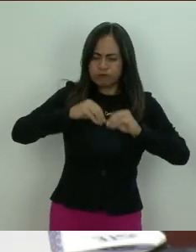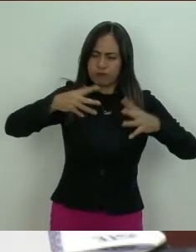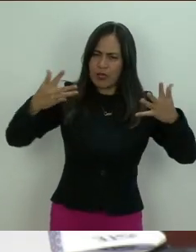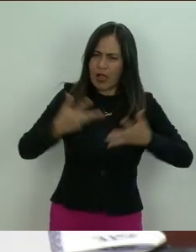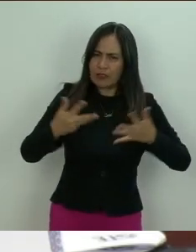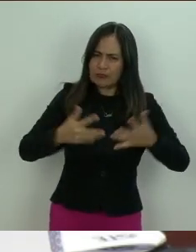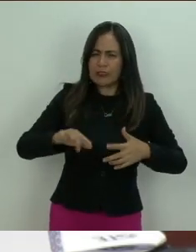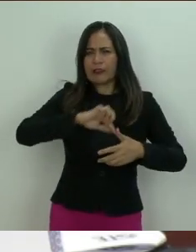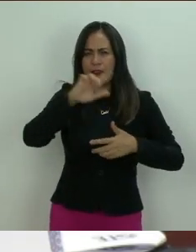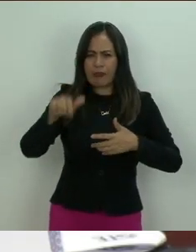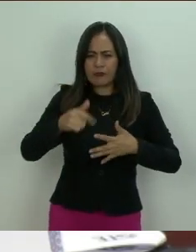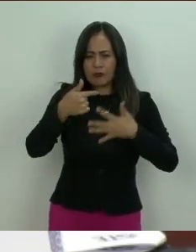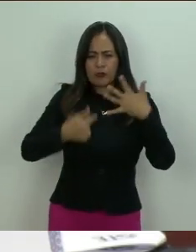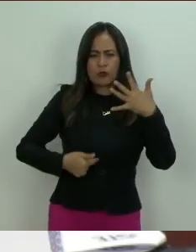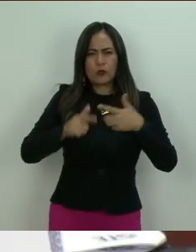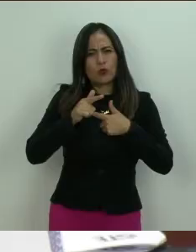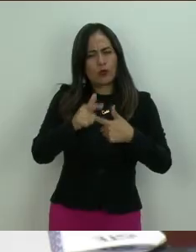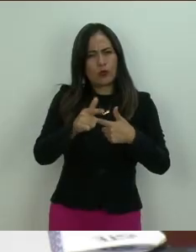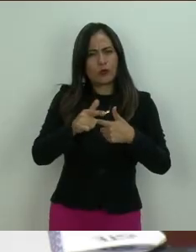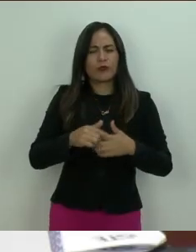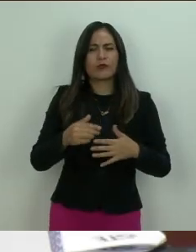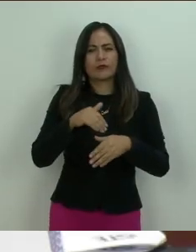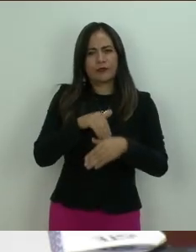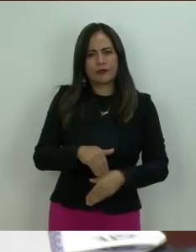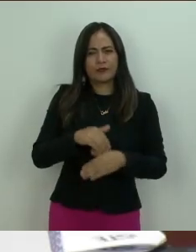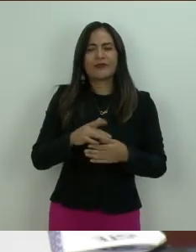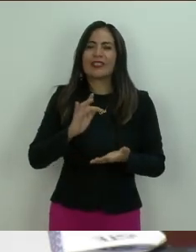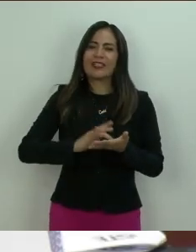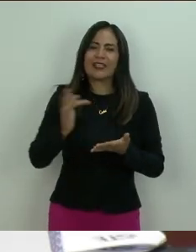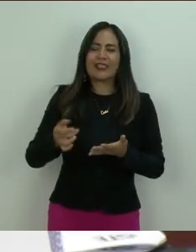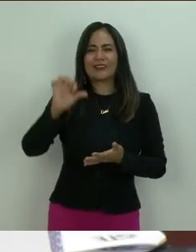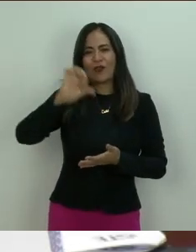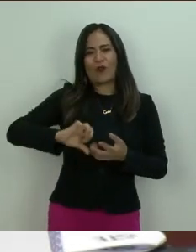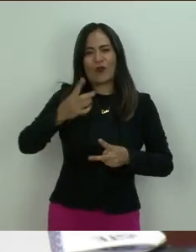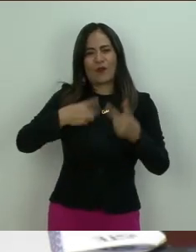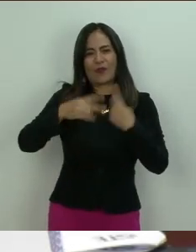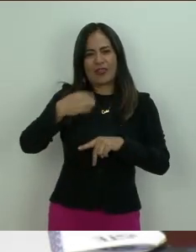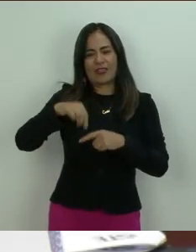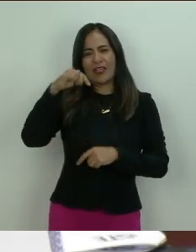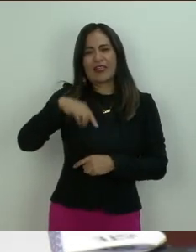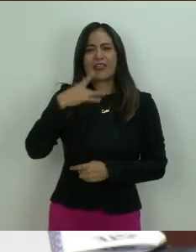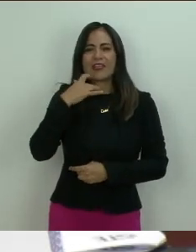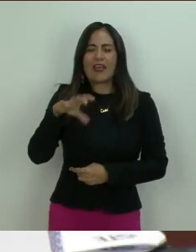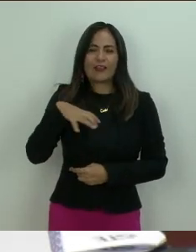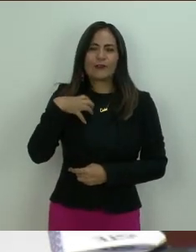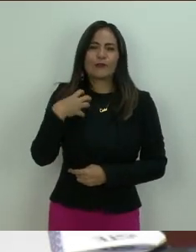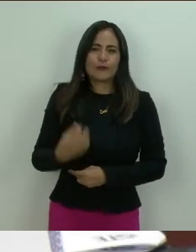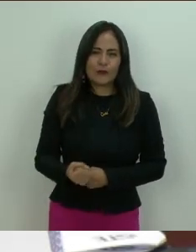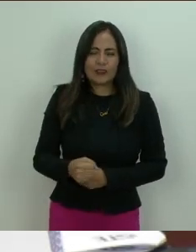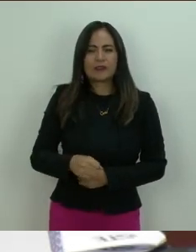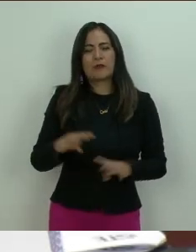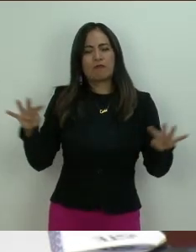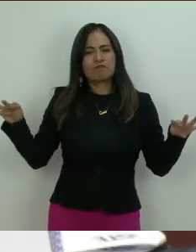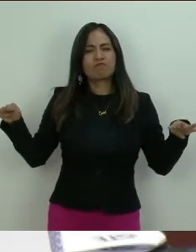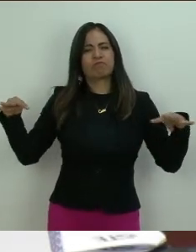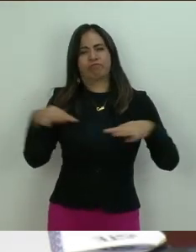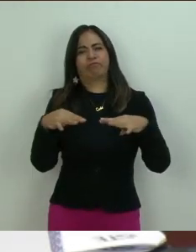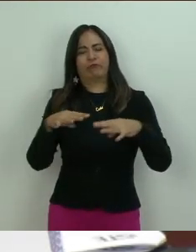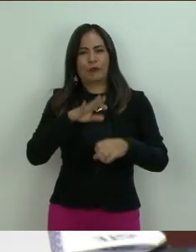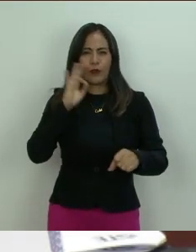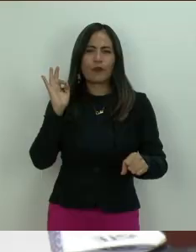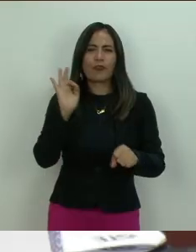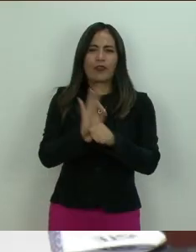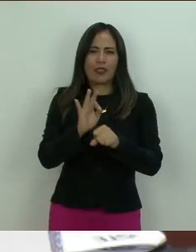y seguimiento. Gracias por acompañarnos, por compartir con este esfuerzo colectivo, por visibilizar, proteger